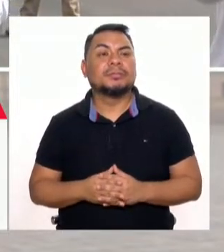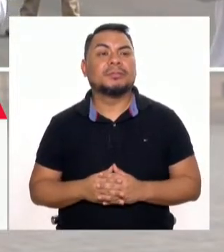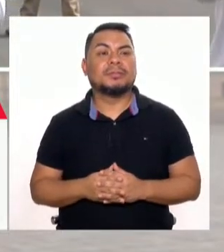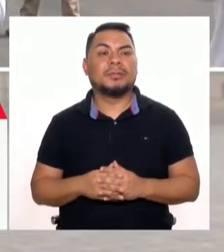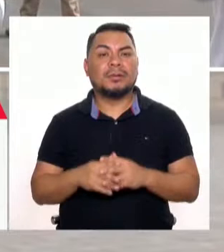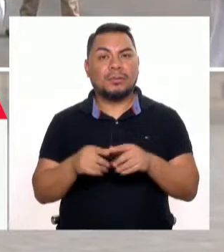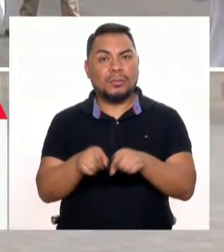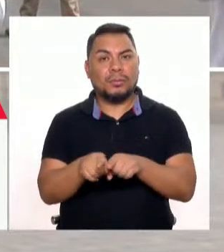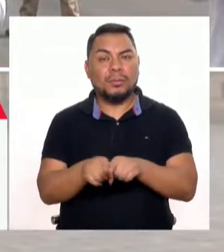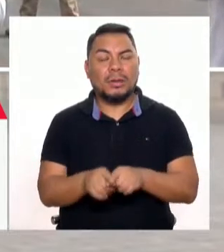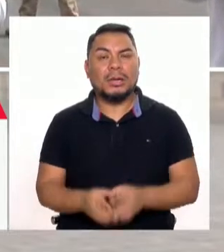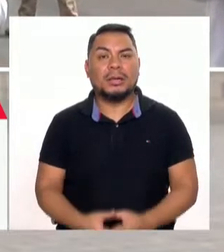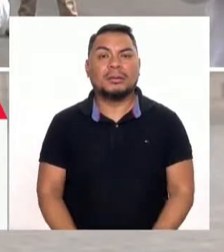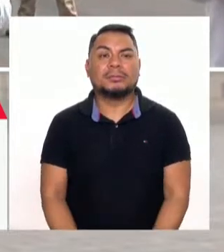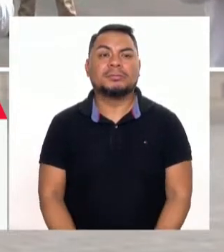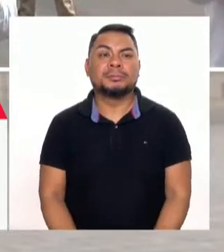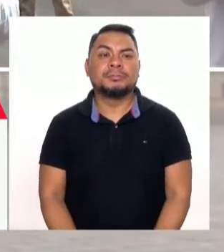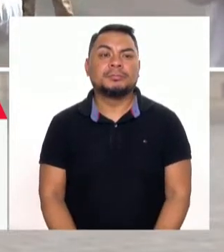manera